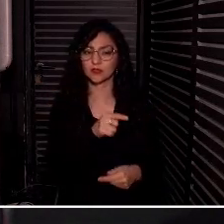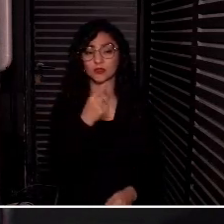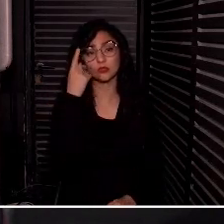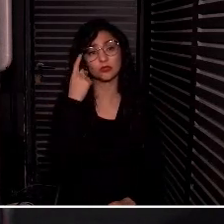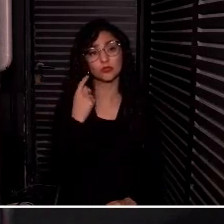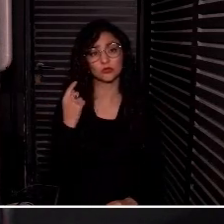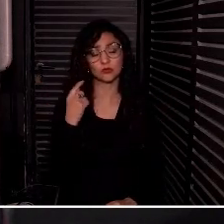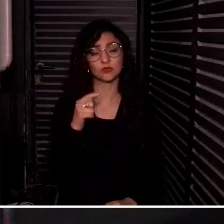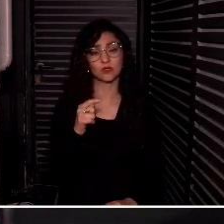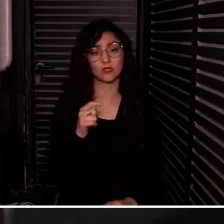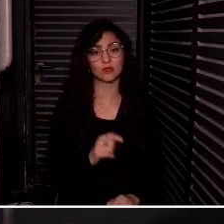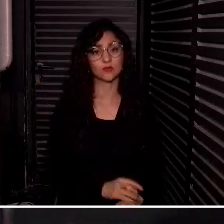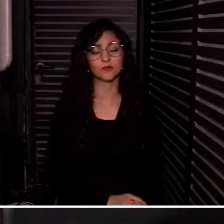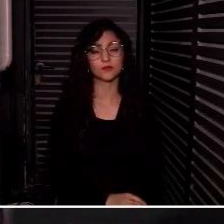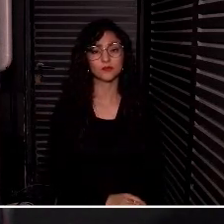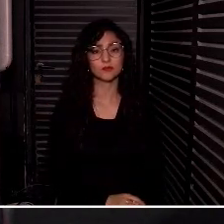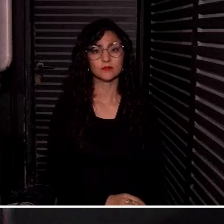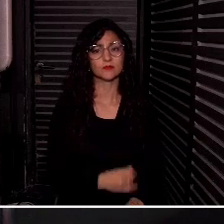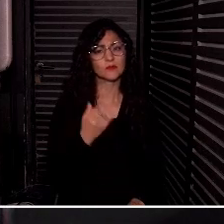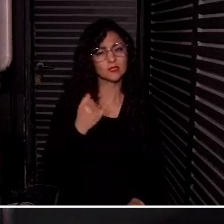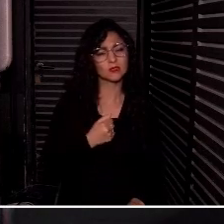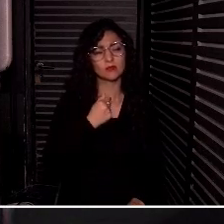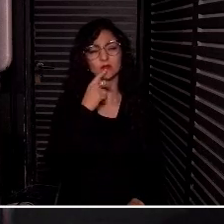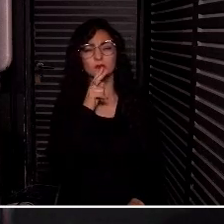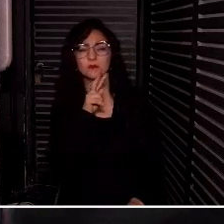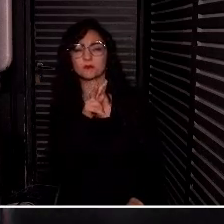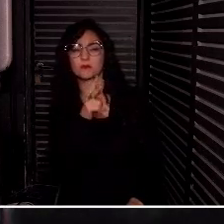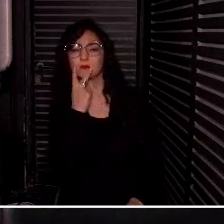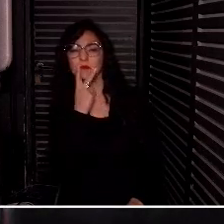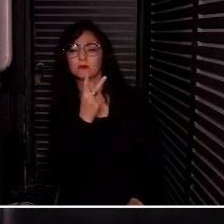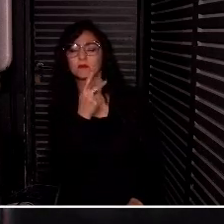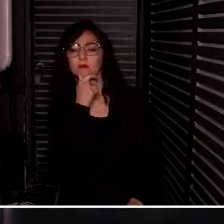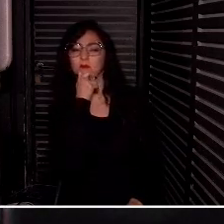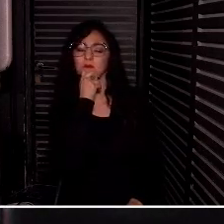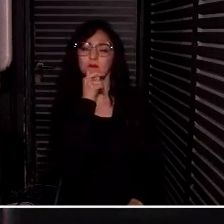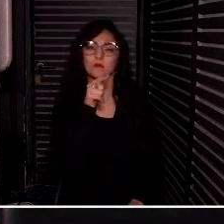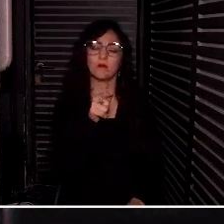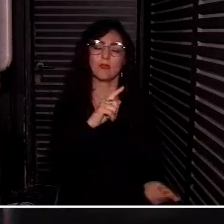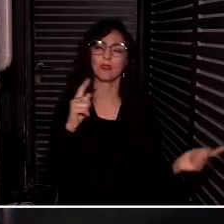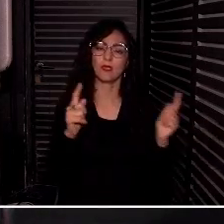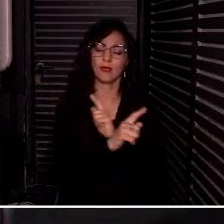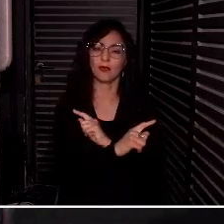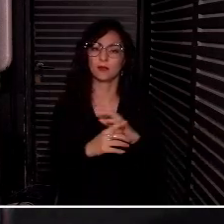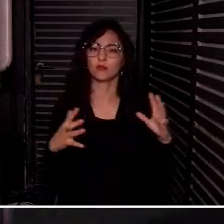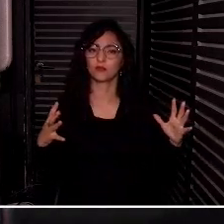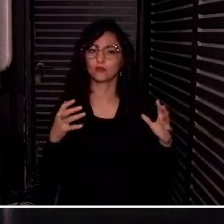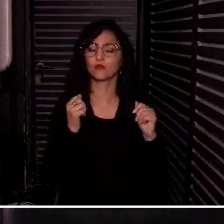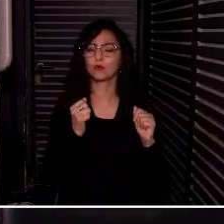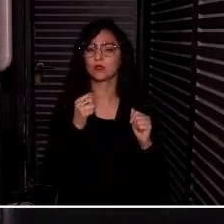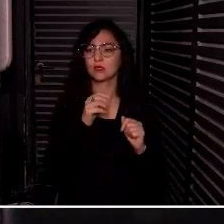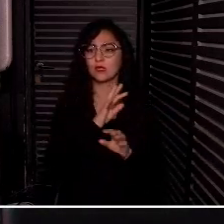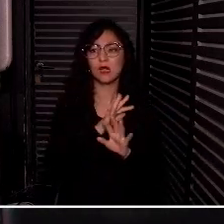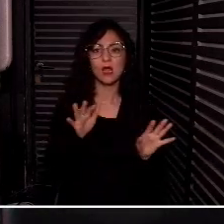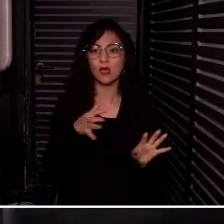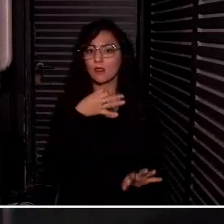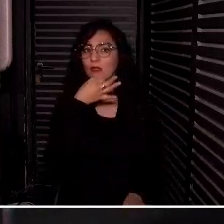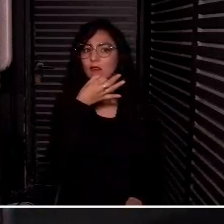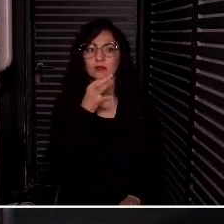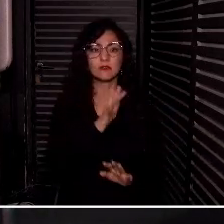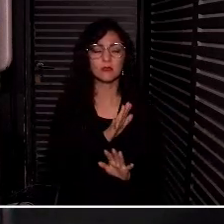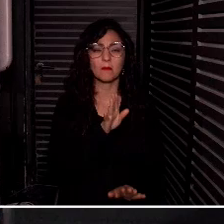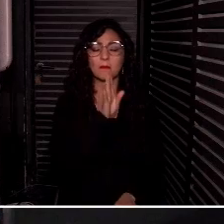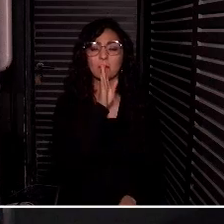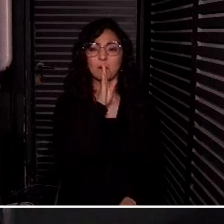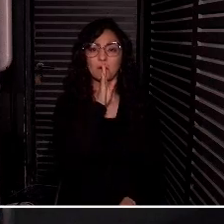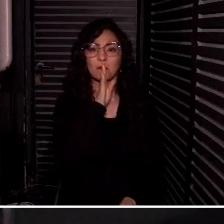es una cuestión como que siempre me llamó la atención Este cambio tan radical y que en el fondo nadie haya dicho y nad haya discutido nada